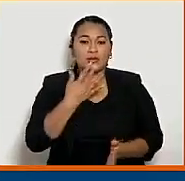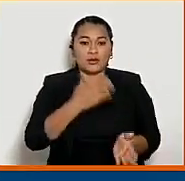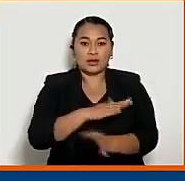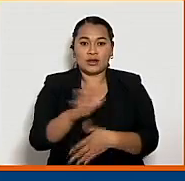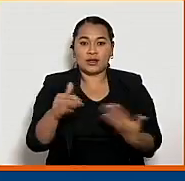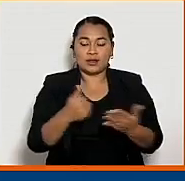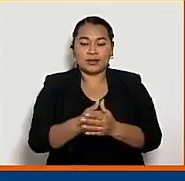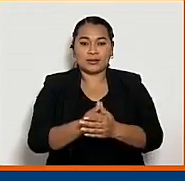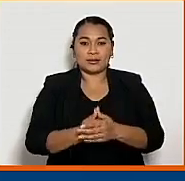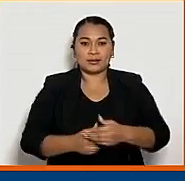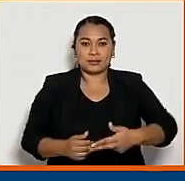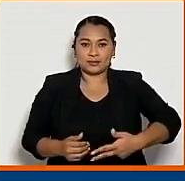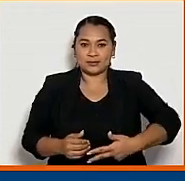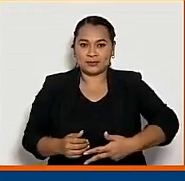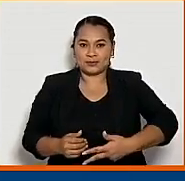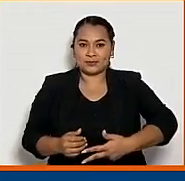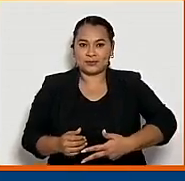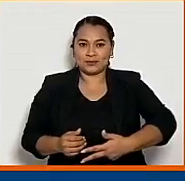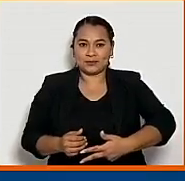este es